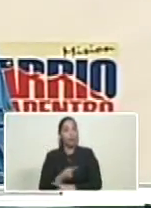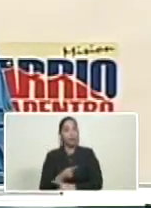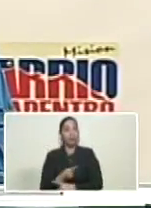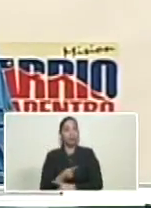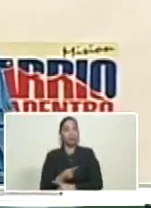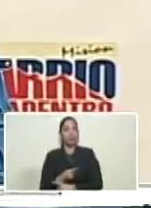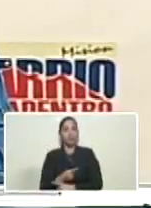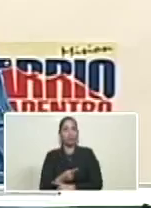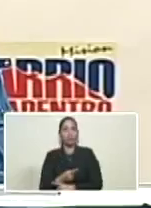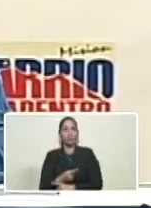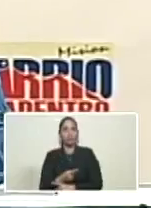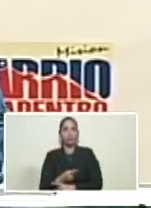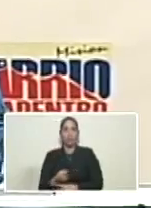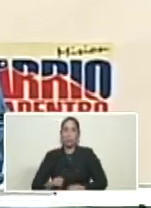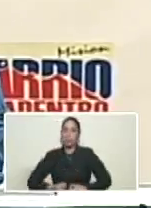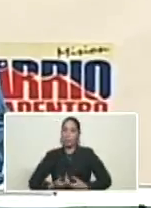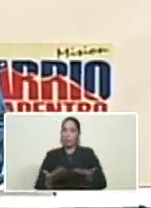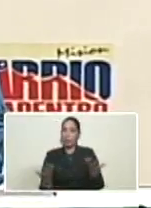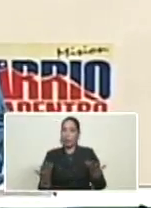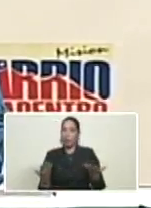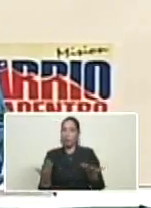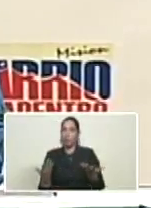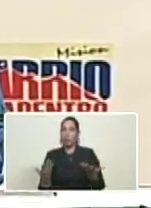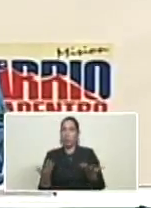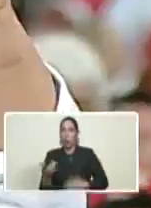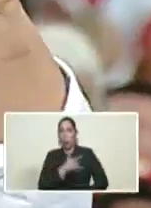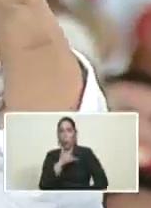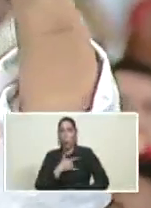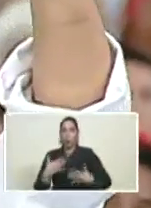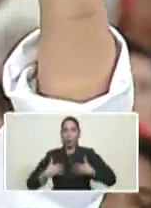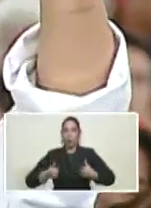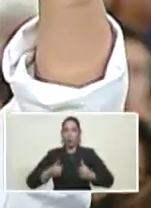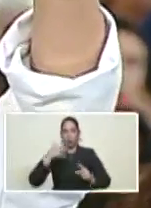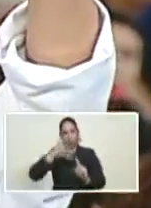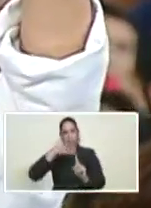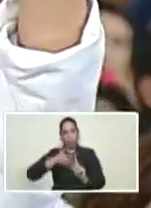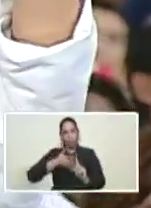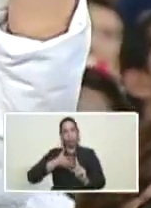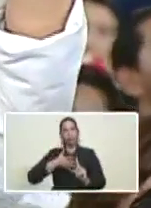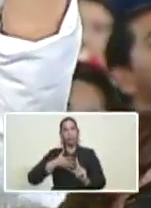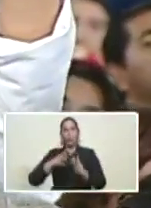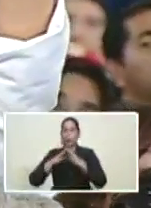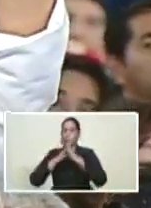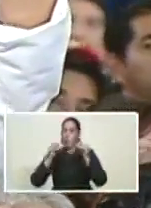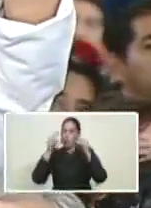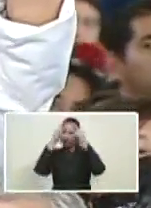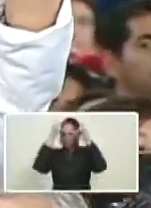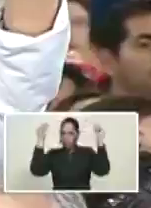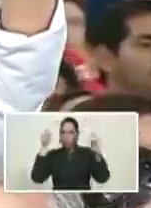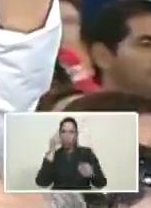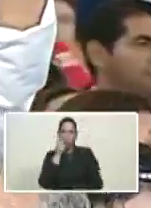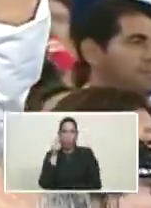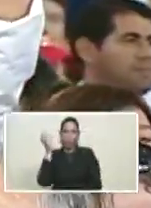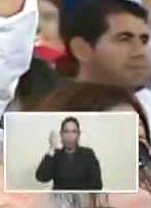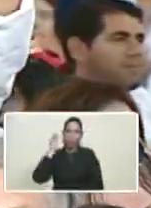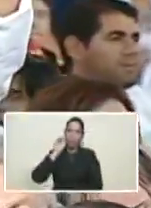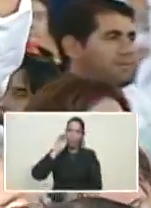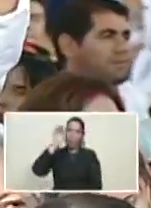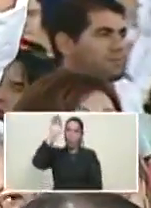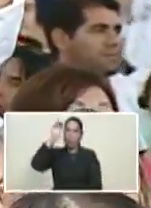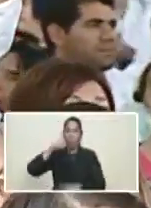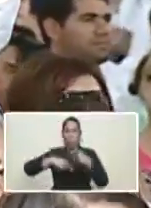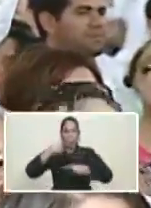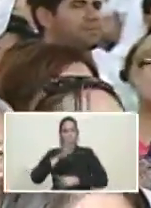Y dar la Universidad de Ciencias de la Salud tiene que ser el órgano rector para formar a los enfermeros y enfermeras del futuro, de los